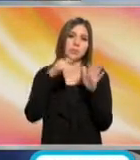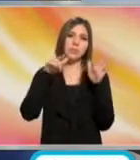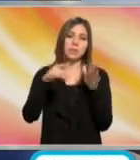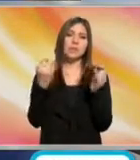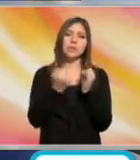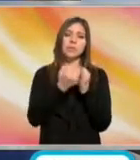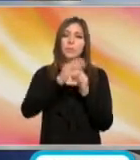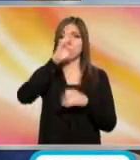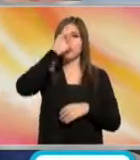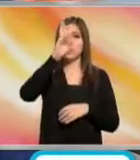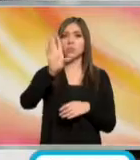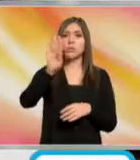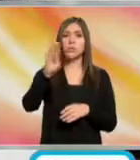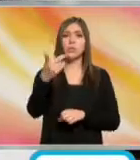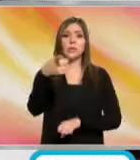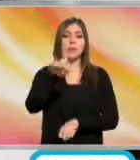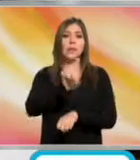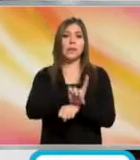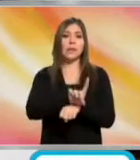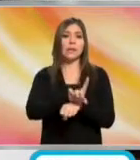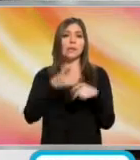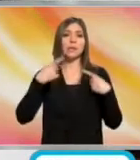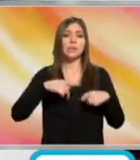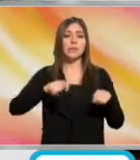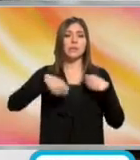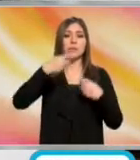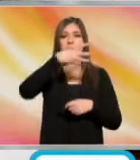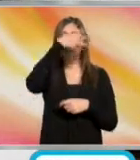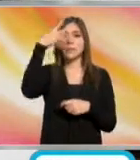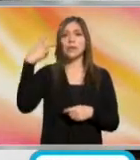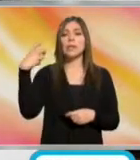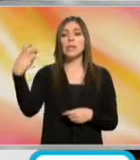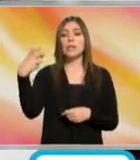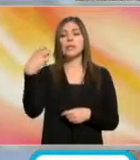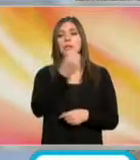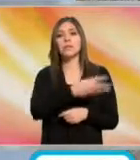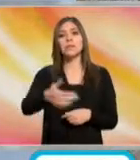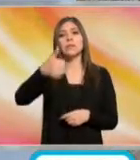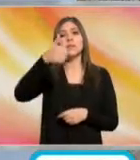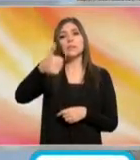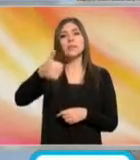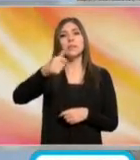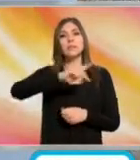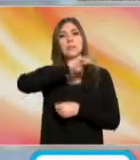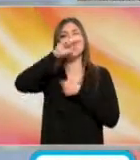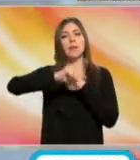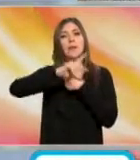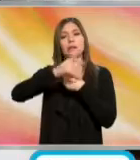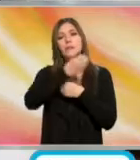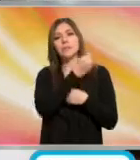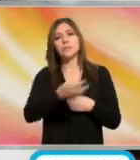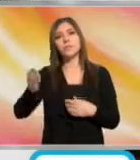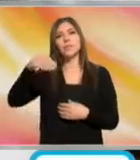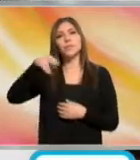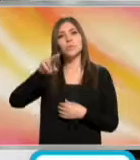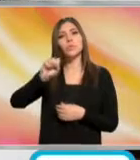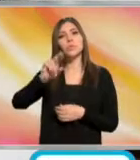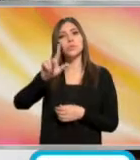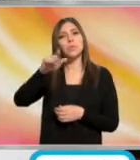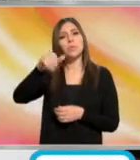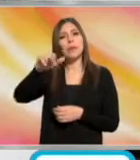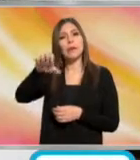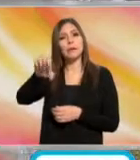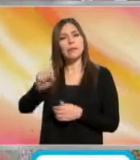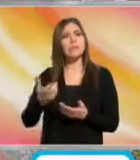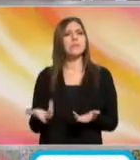por 90 días de visados a las personas de estos 6 países de mayoría musulmana. José Luis, pero a ver, aquí la